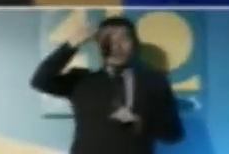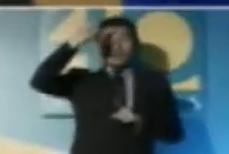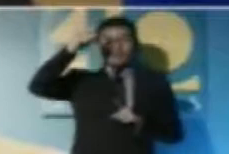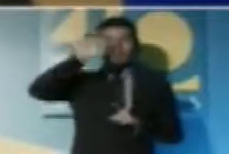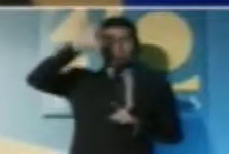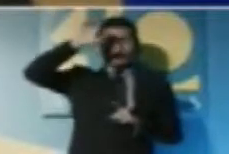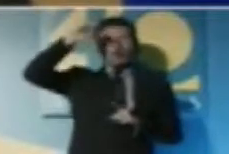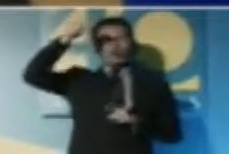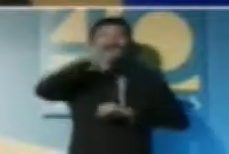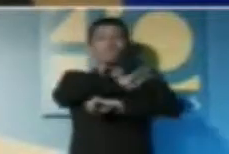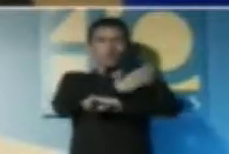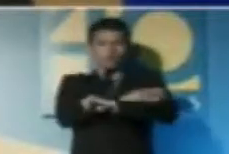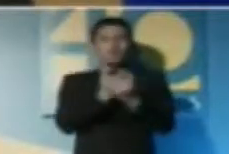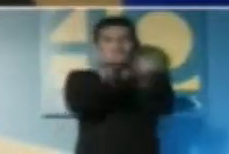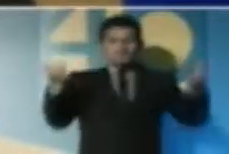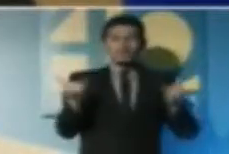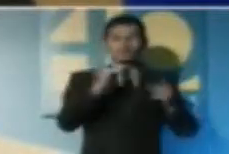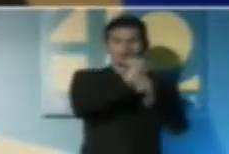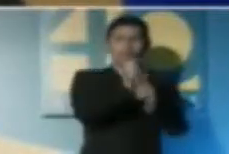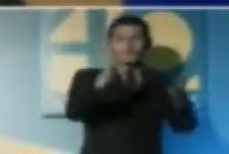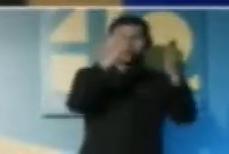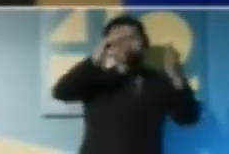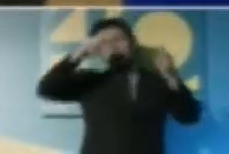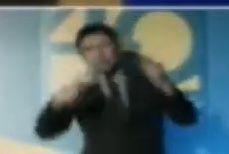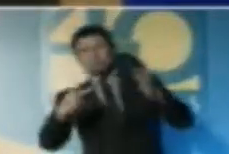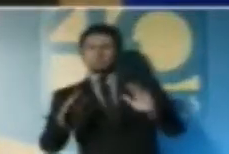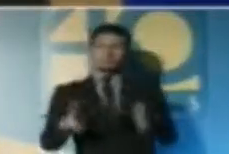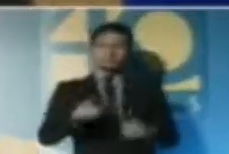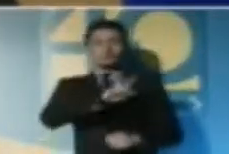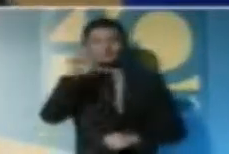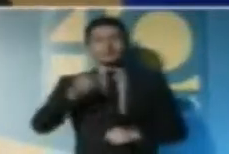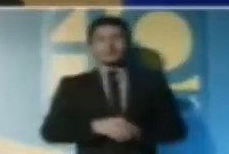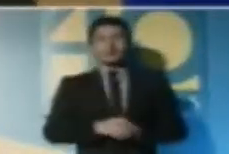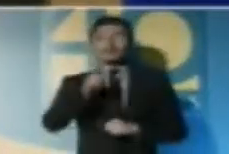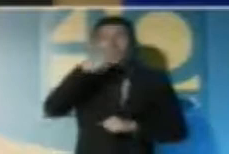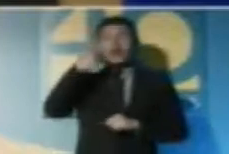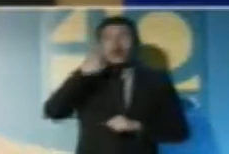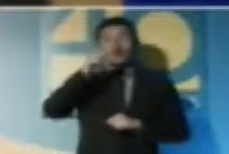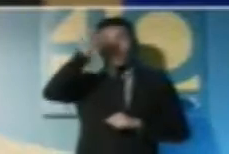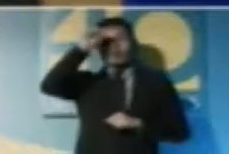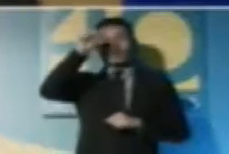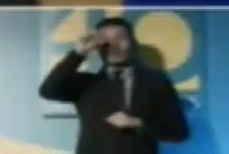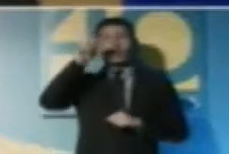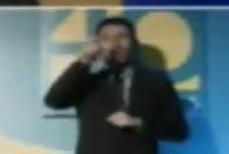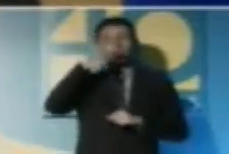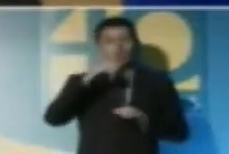más fuerte y mejor desarrollado que el segundo, en donde las relaciones cívicas son más